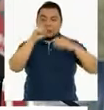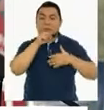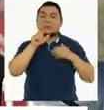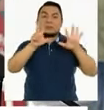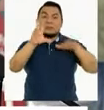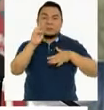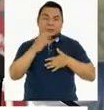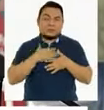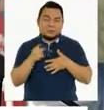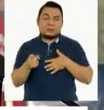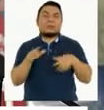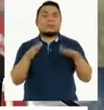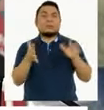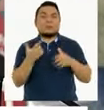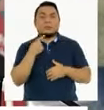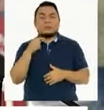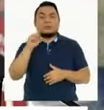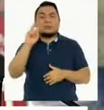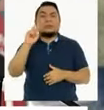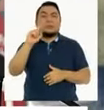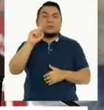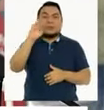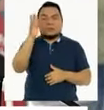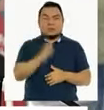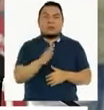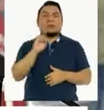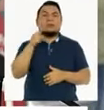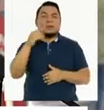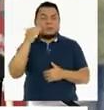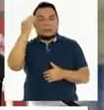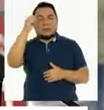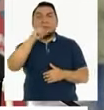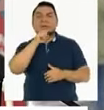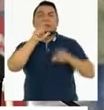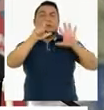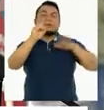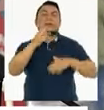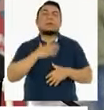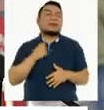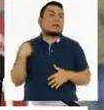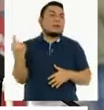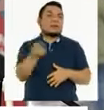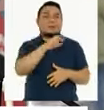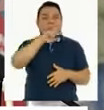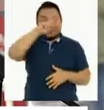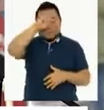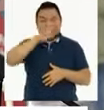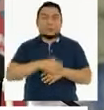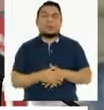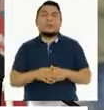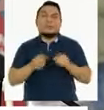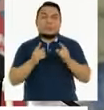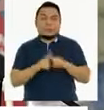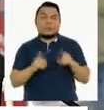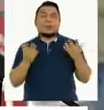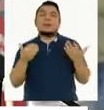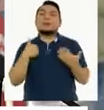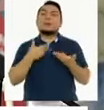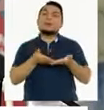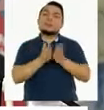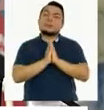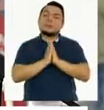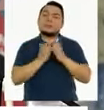de 80 y alrededor de una cuarta parte de los mayores de 70 años a nivel nacional. Pero lo que